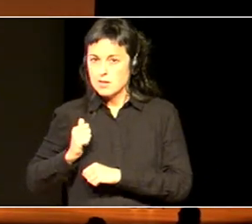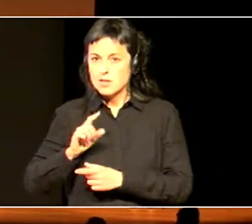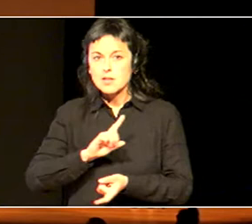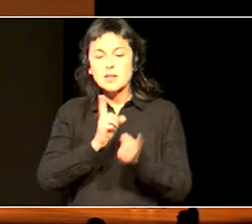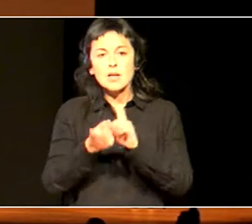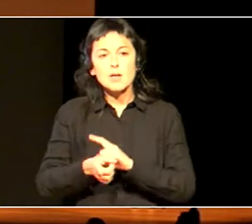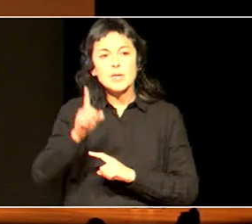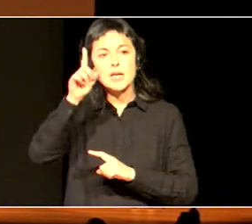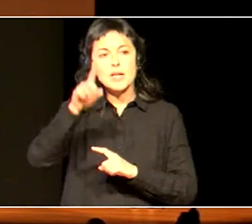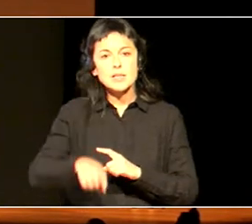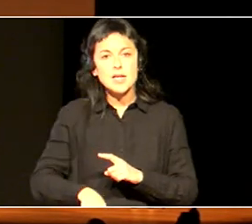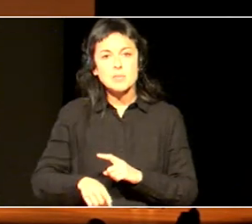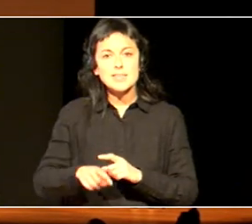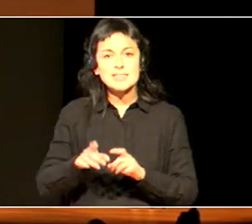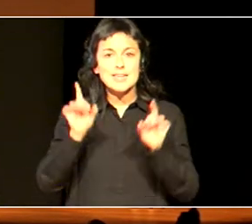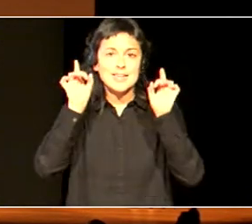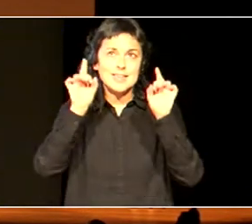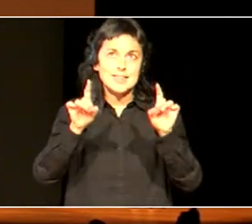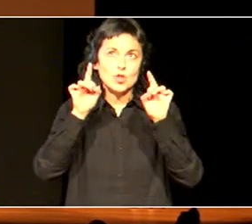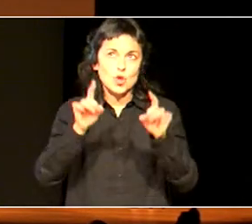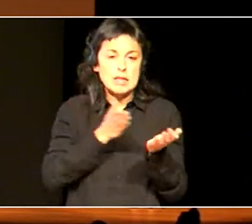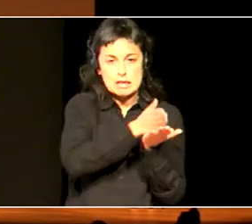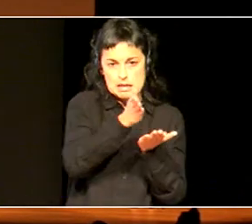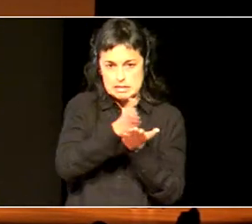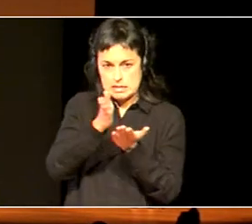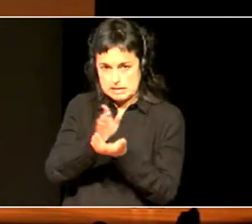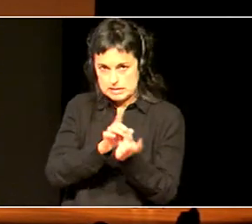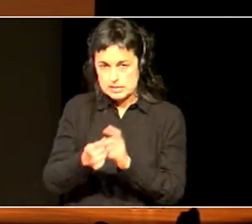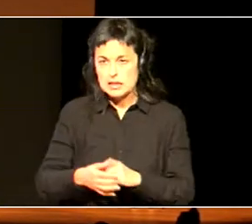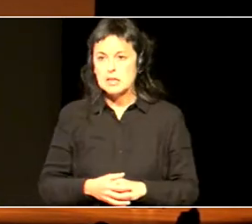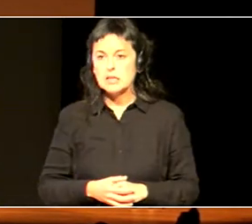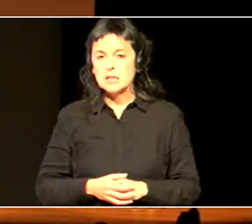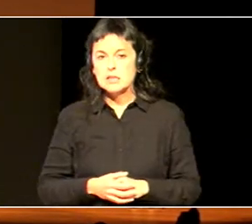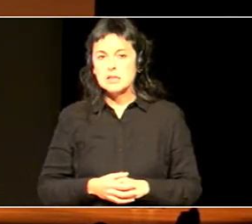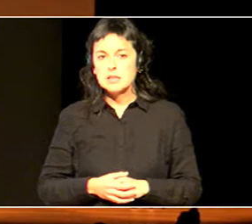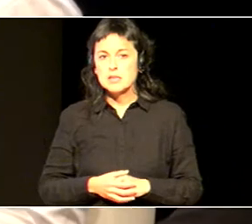alternativas docentes que aplicábamos. Entre ellos, pues, usamos